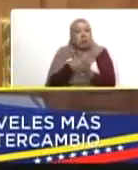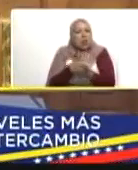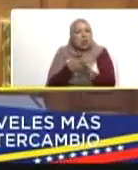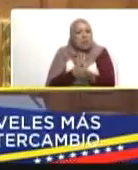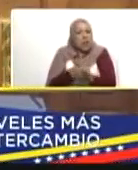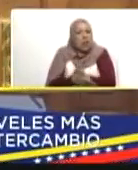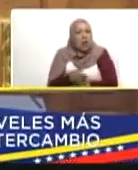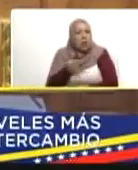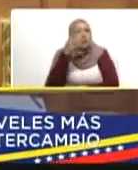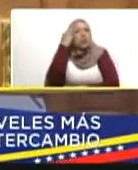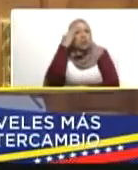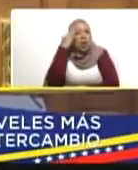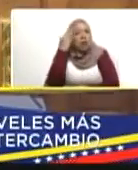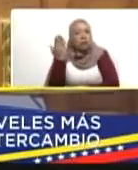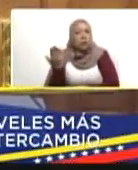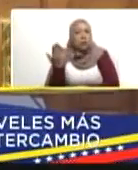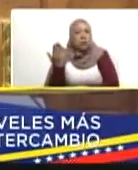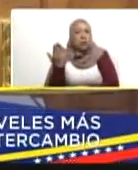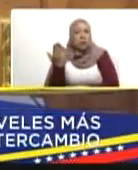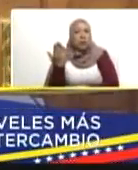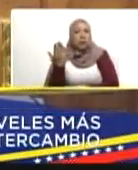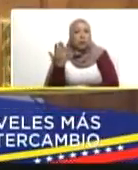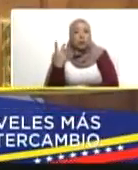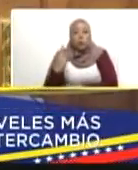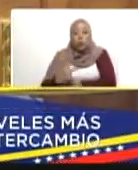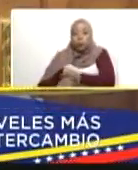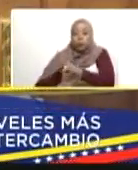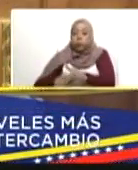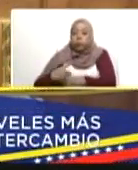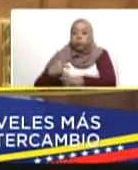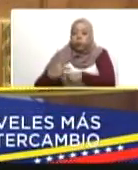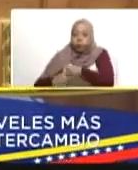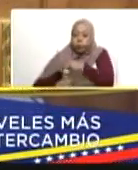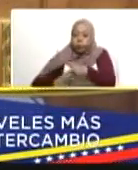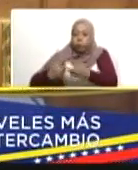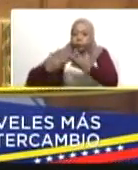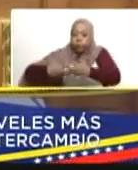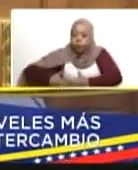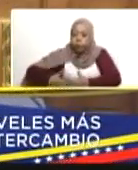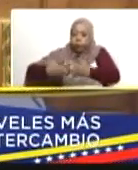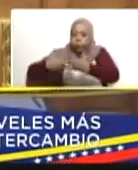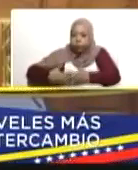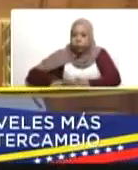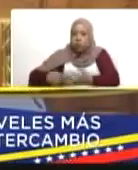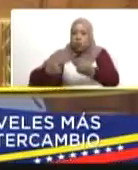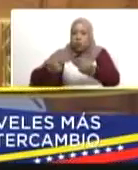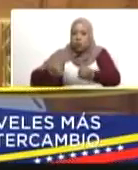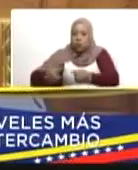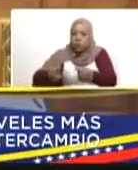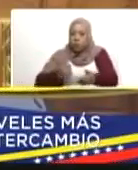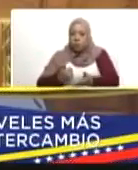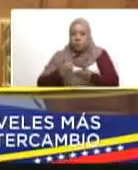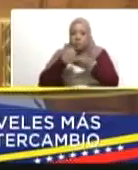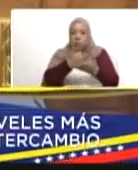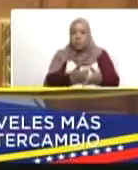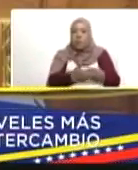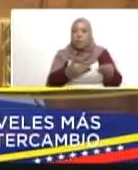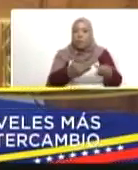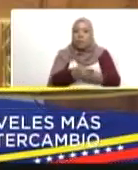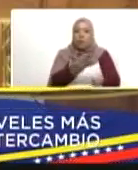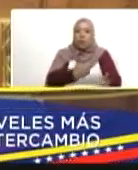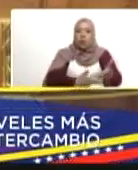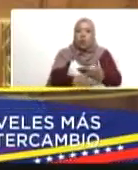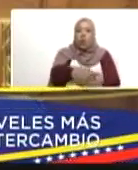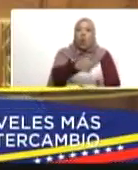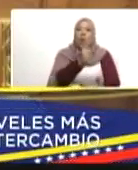vísceras Ah que de lo que produce y el dinero que le entrega la nación siempre sacamos